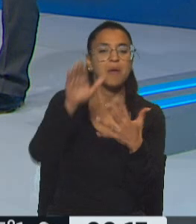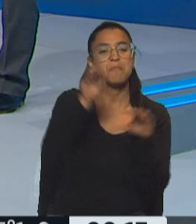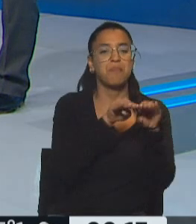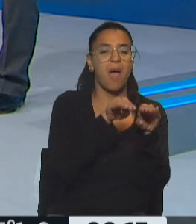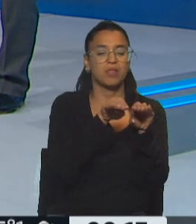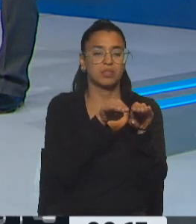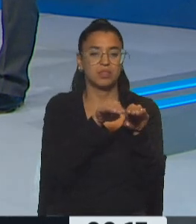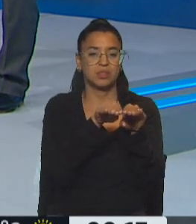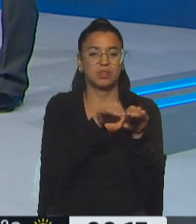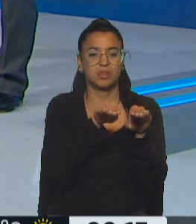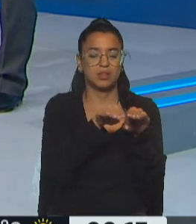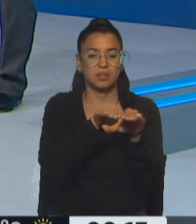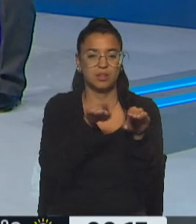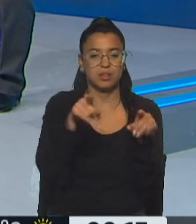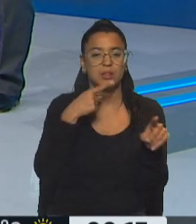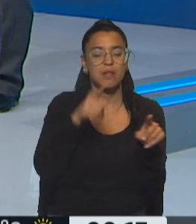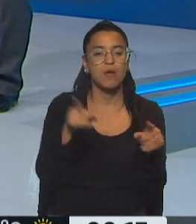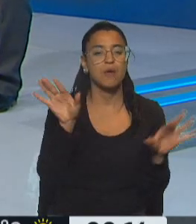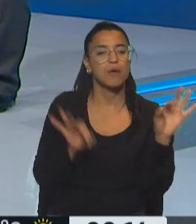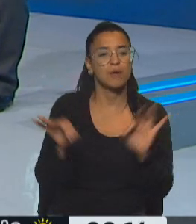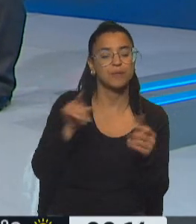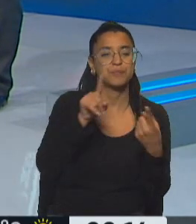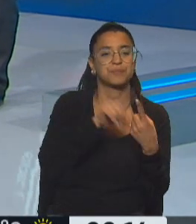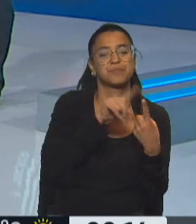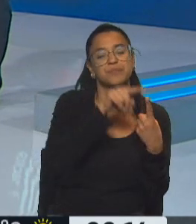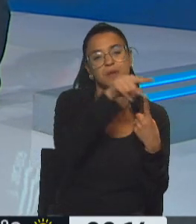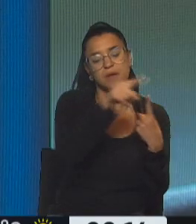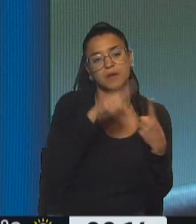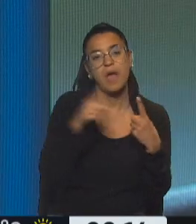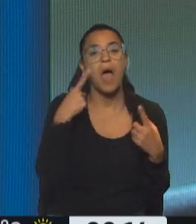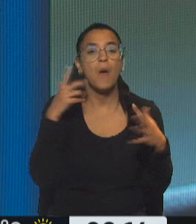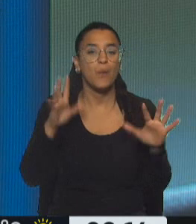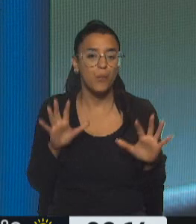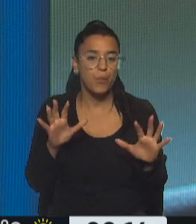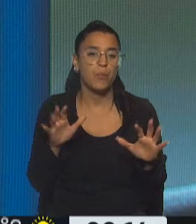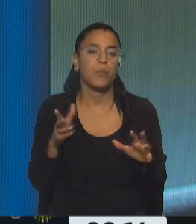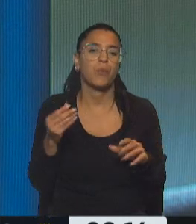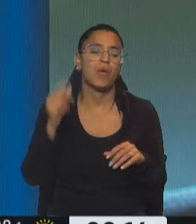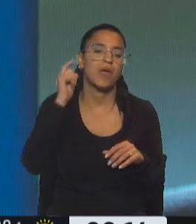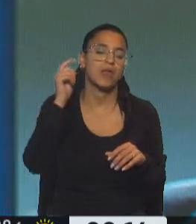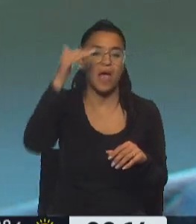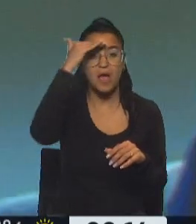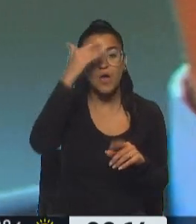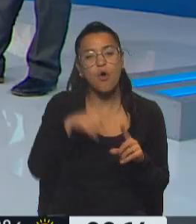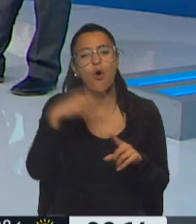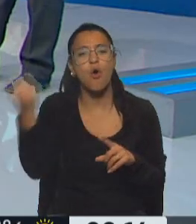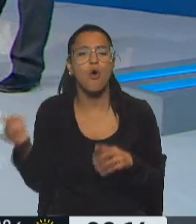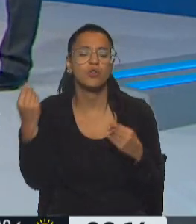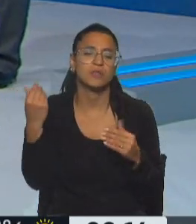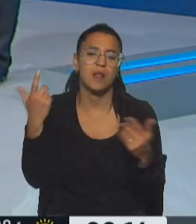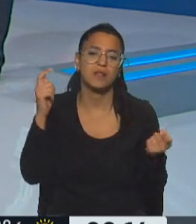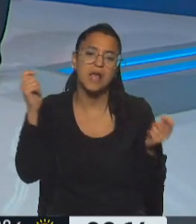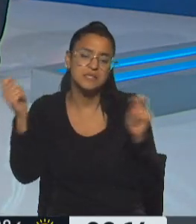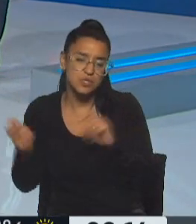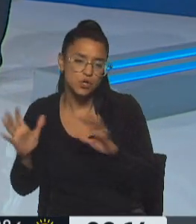son... Contracara de proyecto. Buen empate. Uno es a ver qué pasa, como fue con Gallardo, y otro es una transición